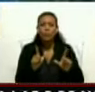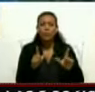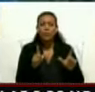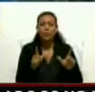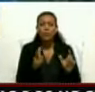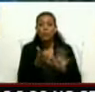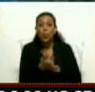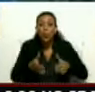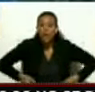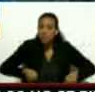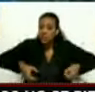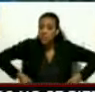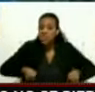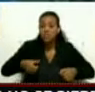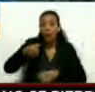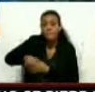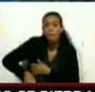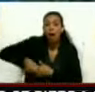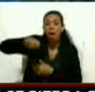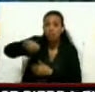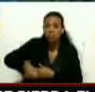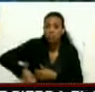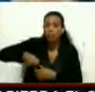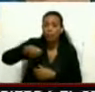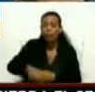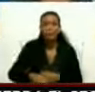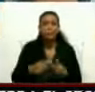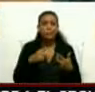son sillas de ruedas, bastones,